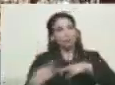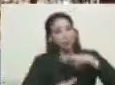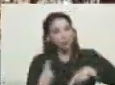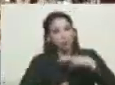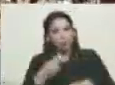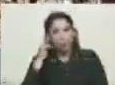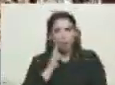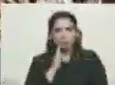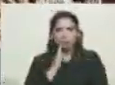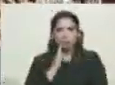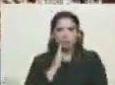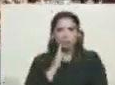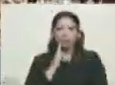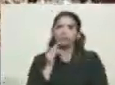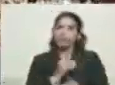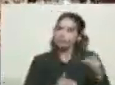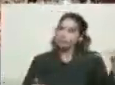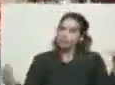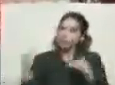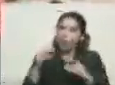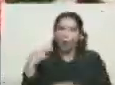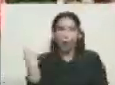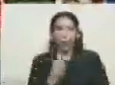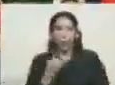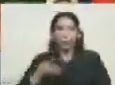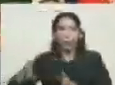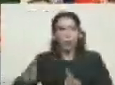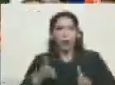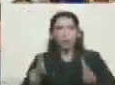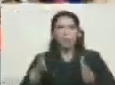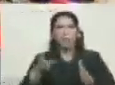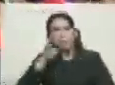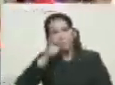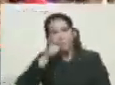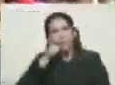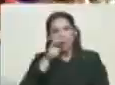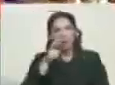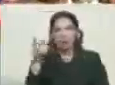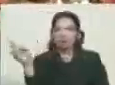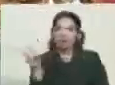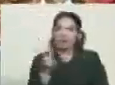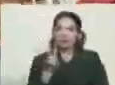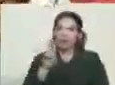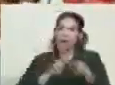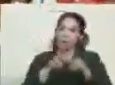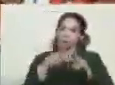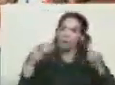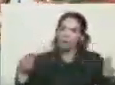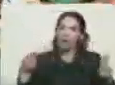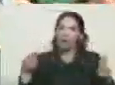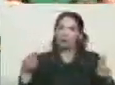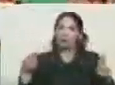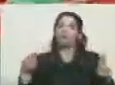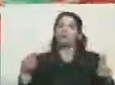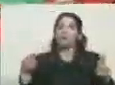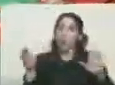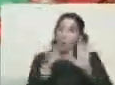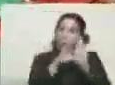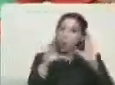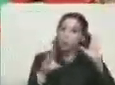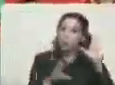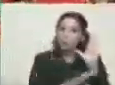bolivariana y vencer por el único camino que tiene el pueblo venezolano, el de la paz, el de la Constitución.